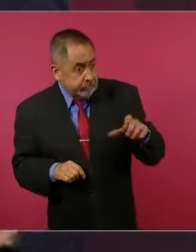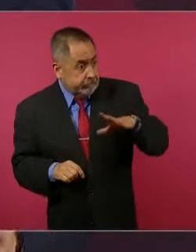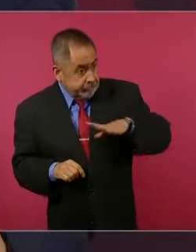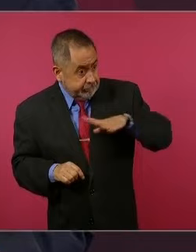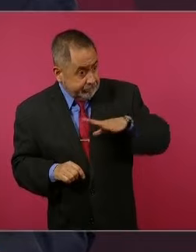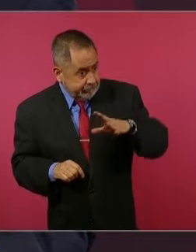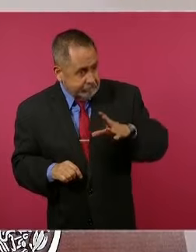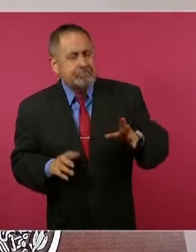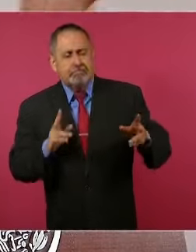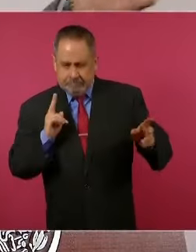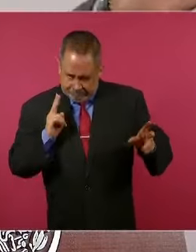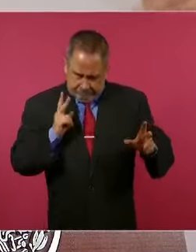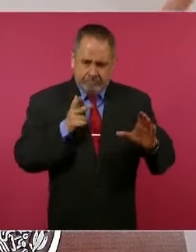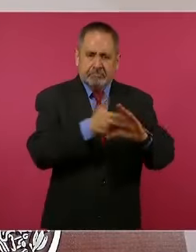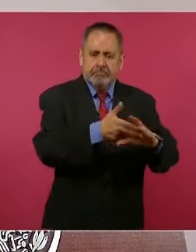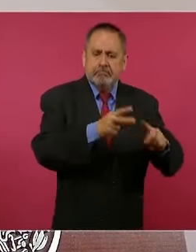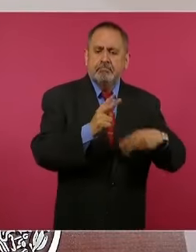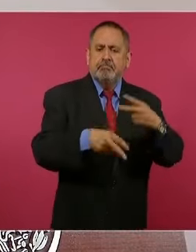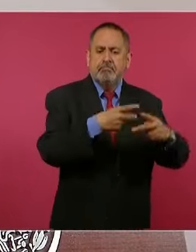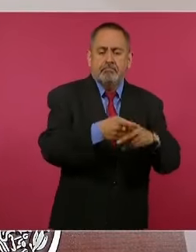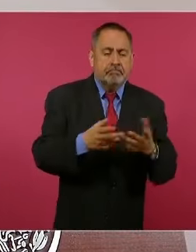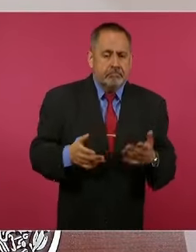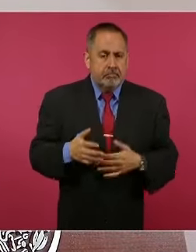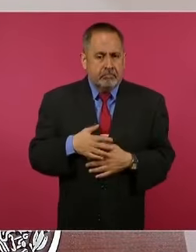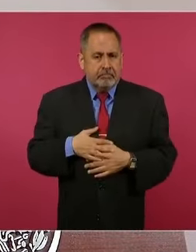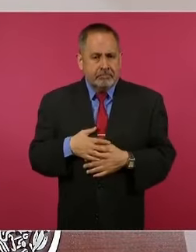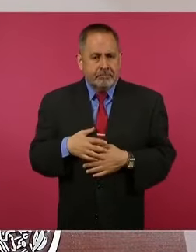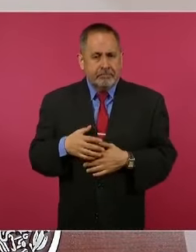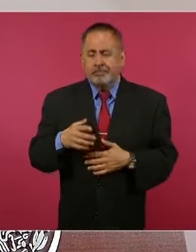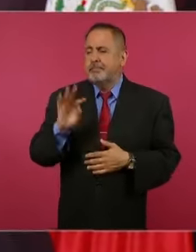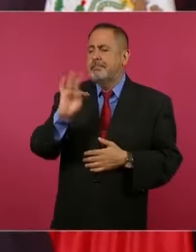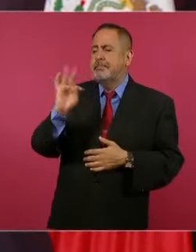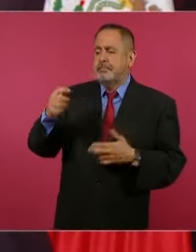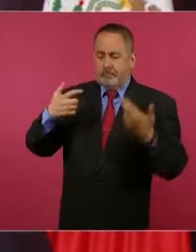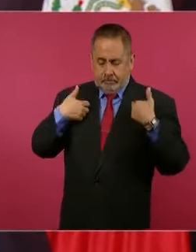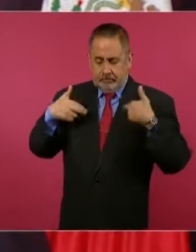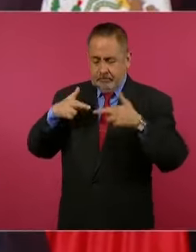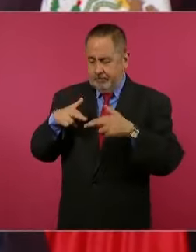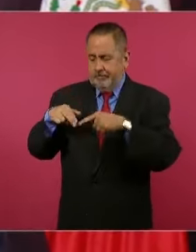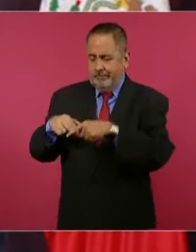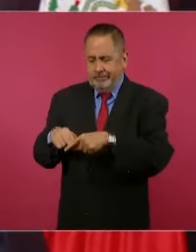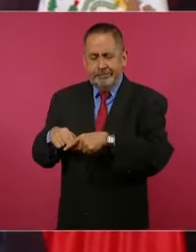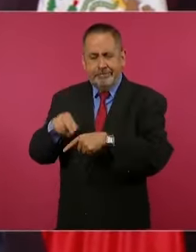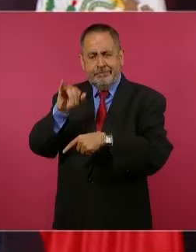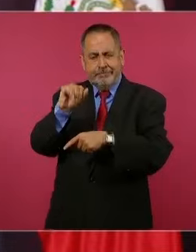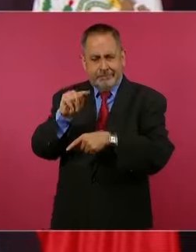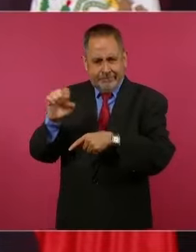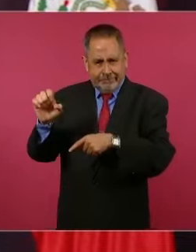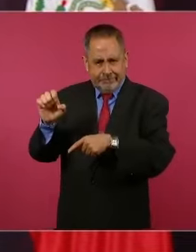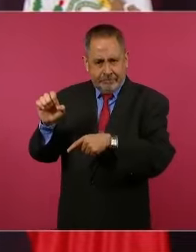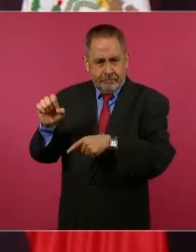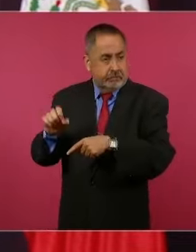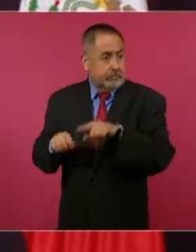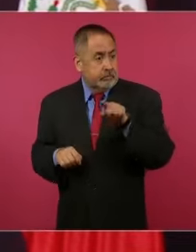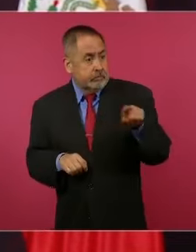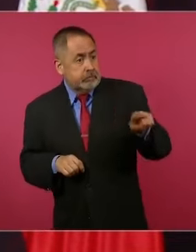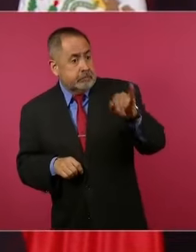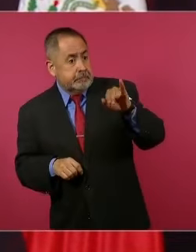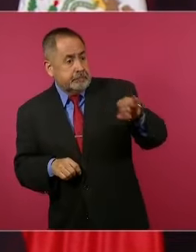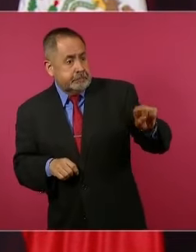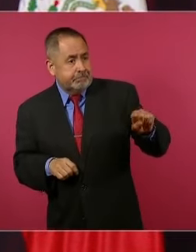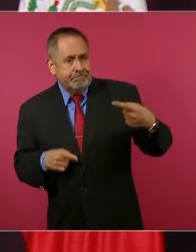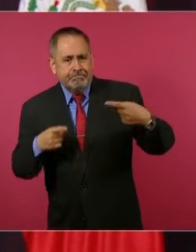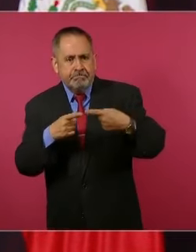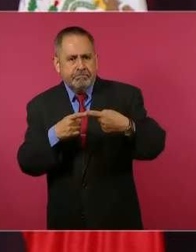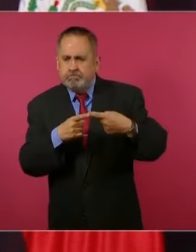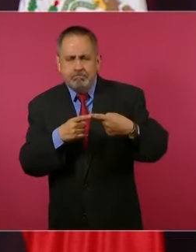maestro porque hay 500 clínicas de liste sí pero hay 11,000 centros de salud